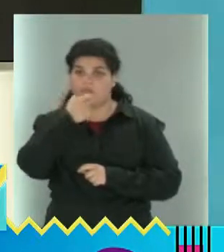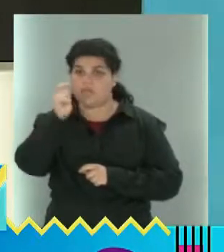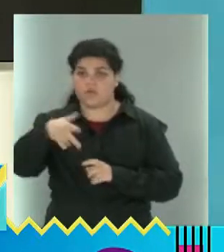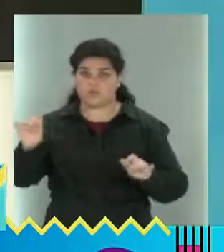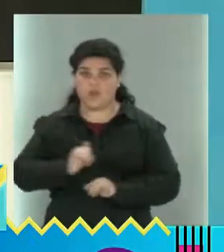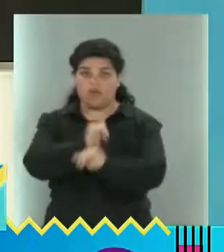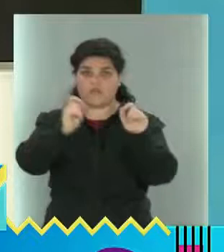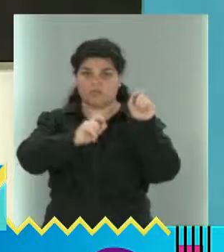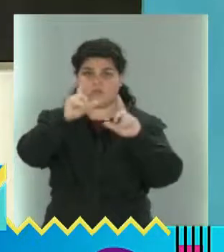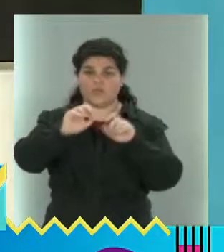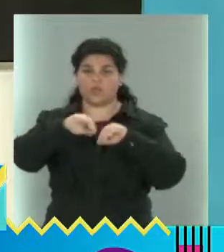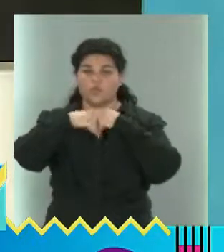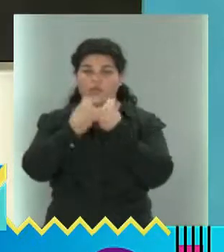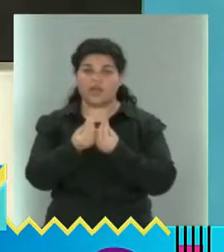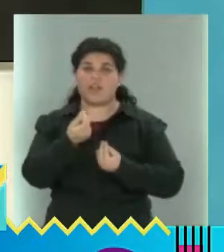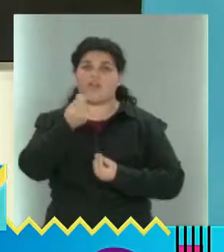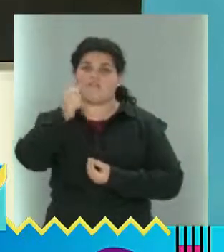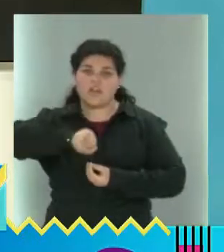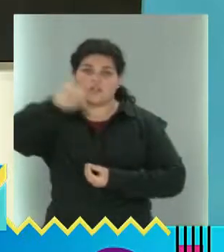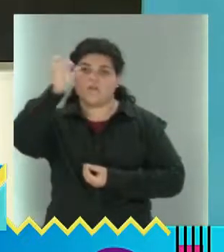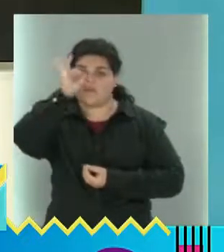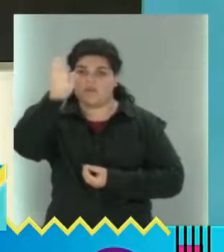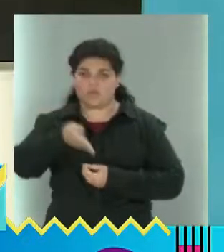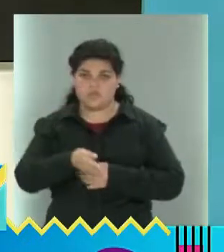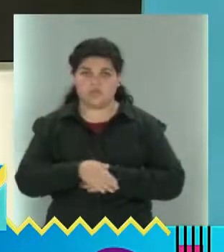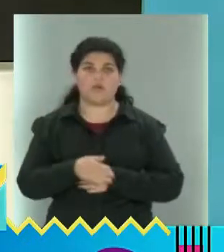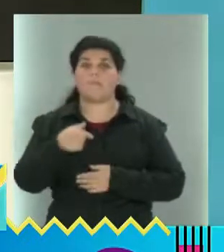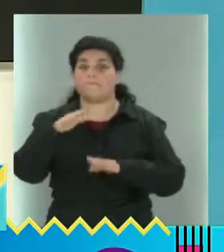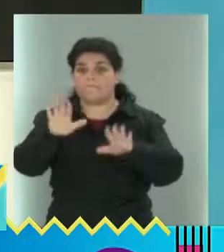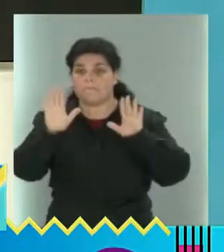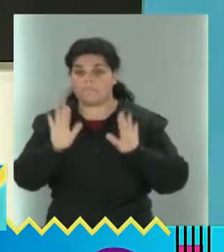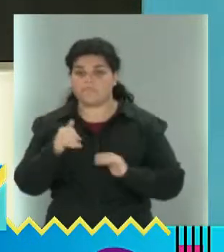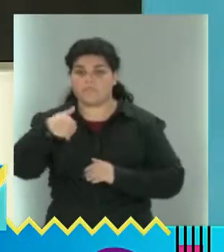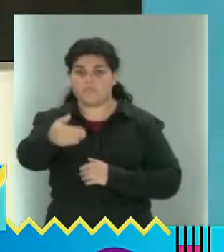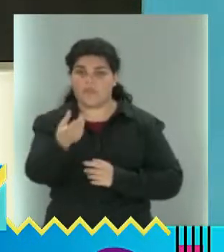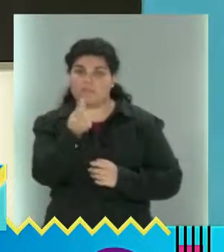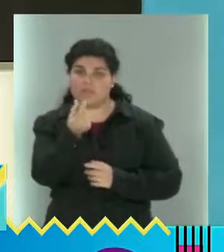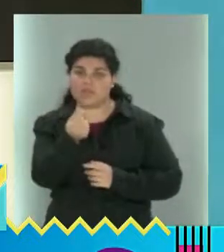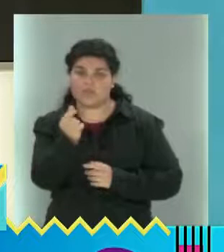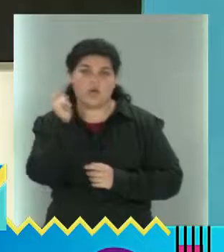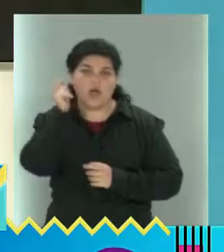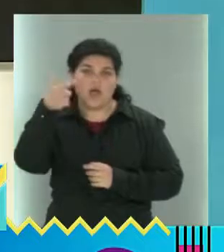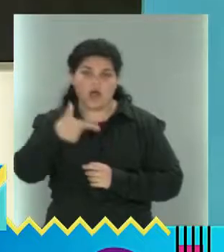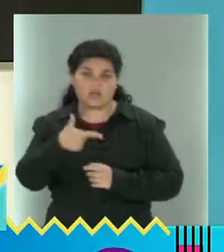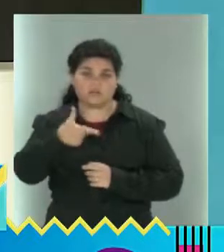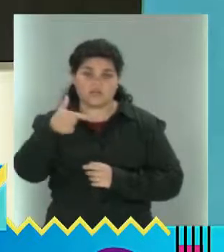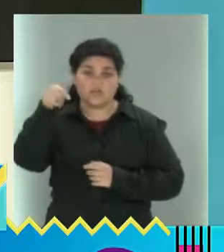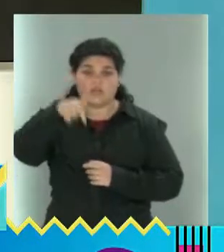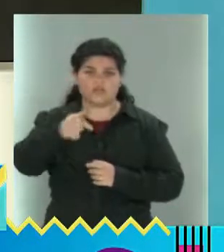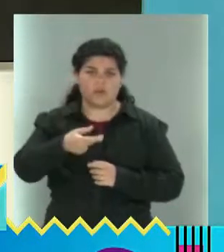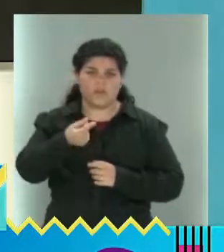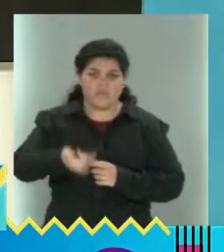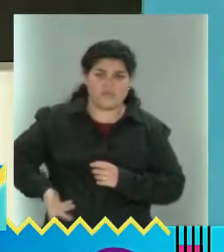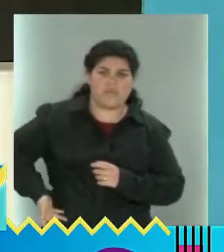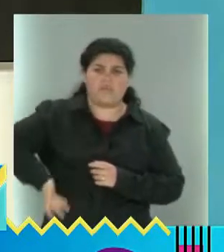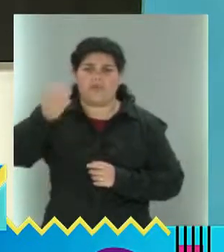De hasta el momento, una inflación del 20%. Se estima, obviamente, de que estos precios de combustibles, por ejemplo, están yendo mucho más rápido